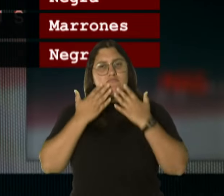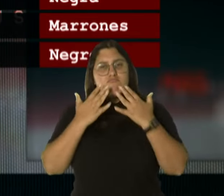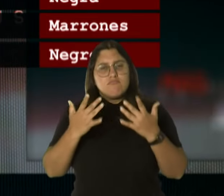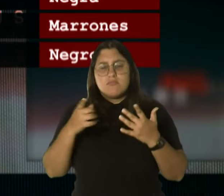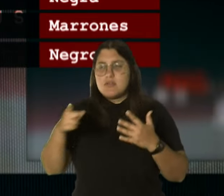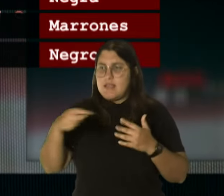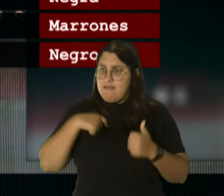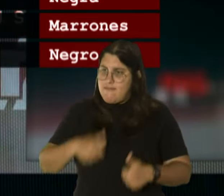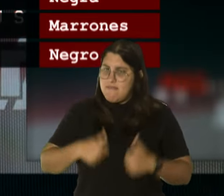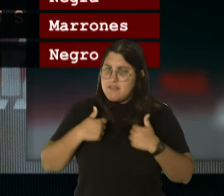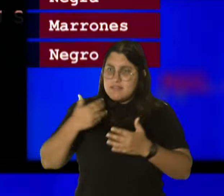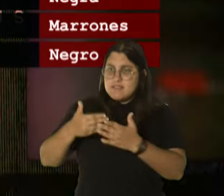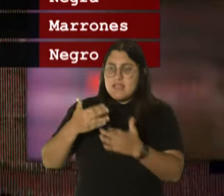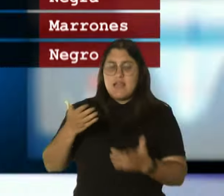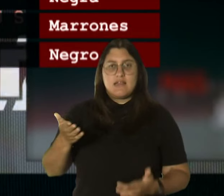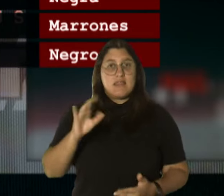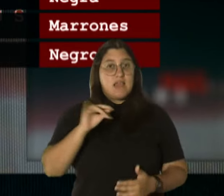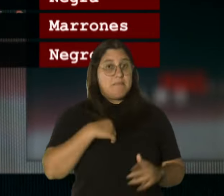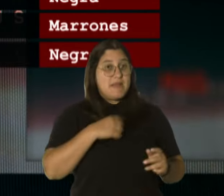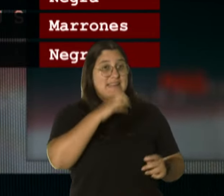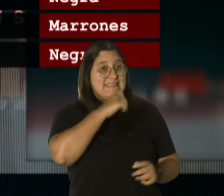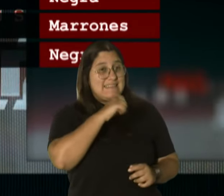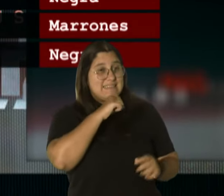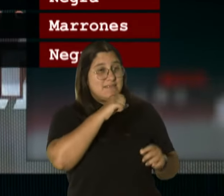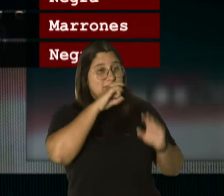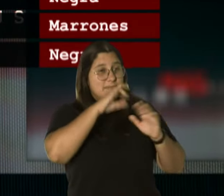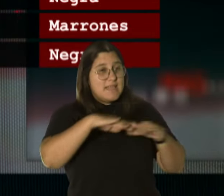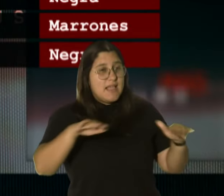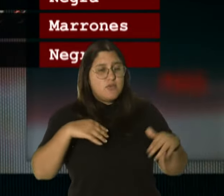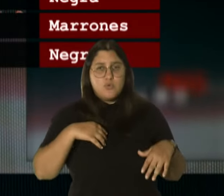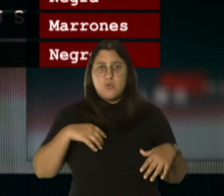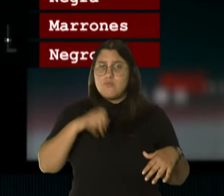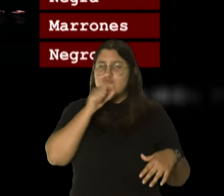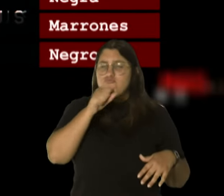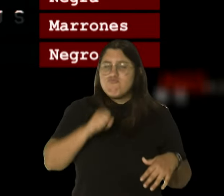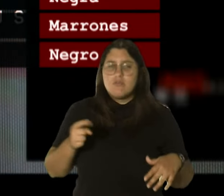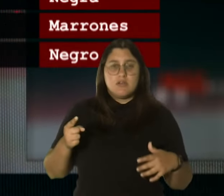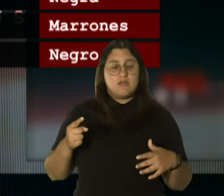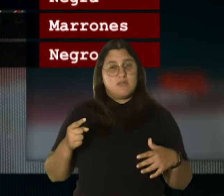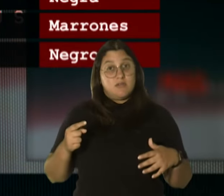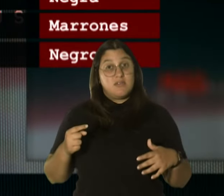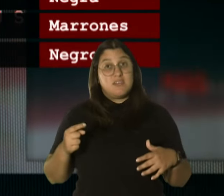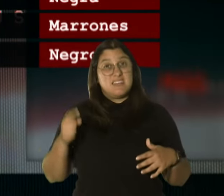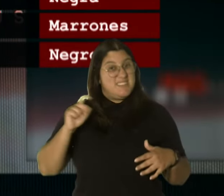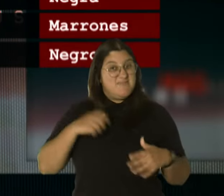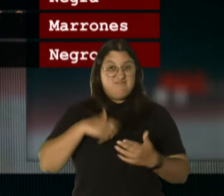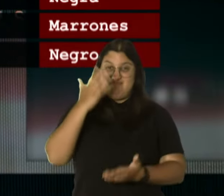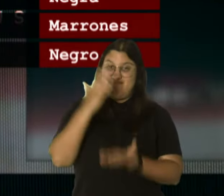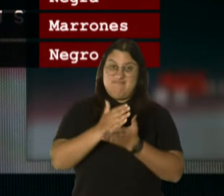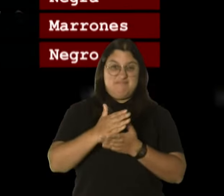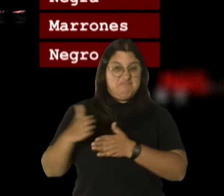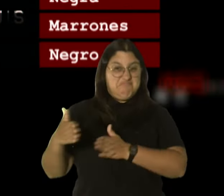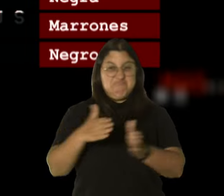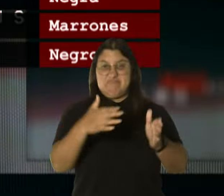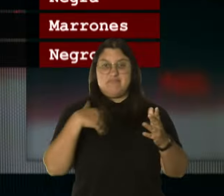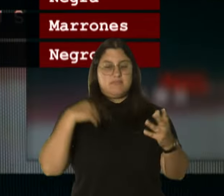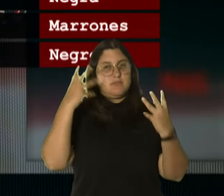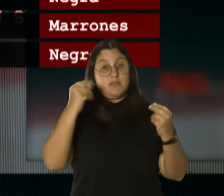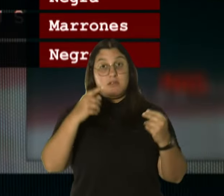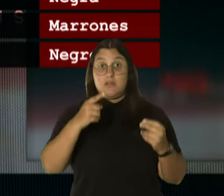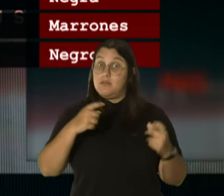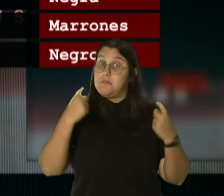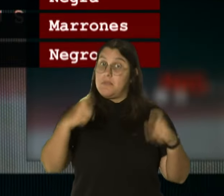niños de las personas adultos mayores de bueno de todo el mundo y hay que sacarlo de la calle porque es una persona peligrosa y